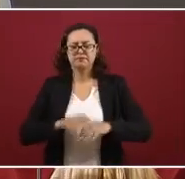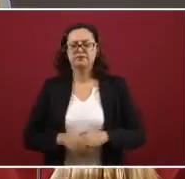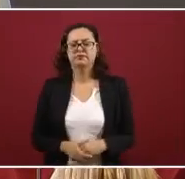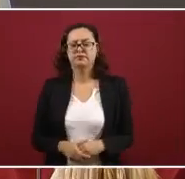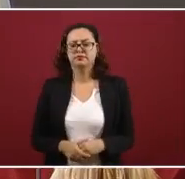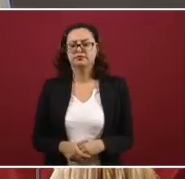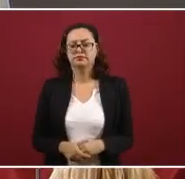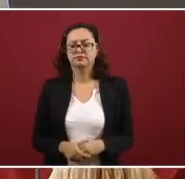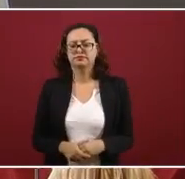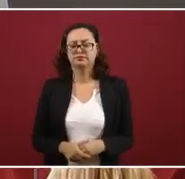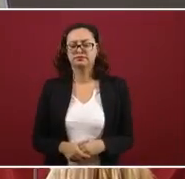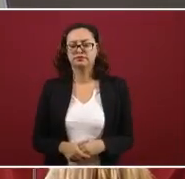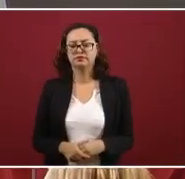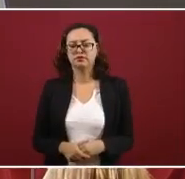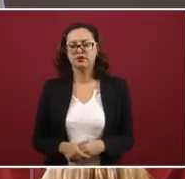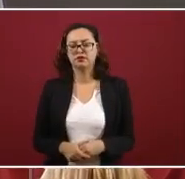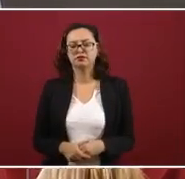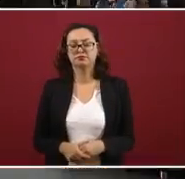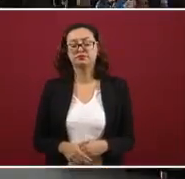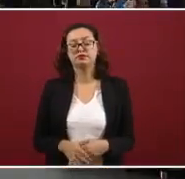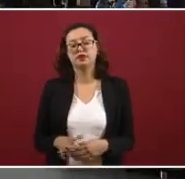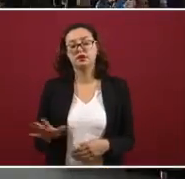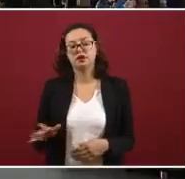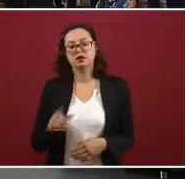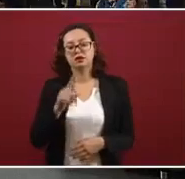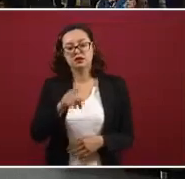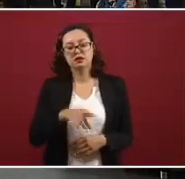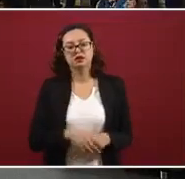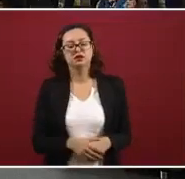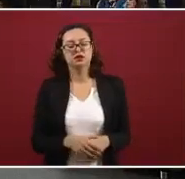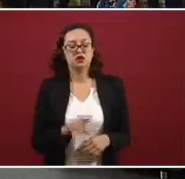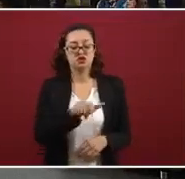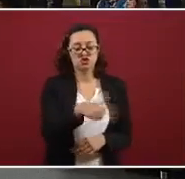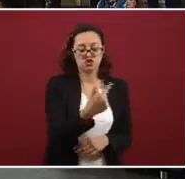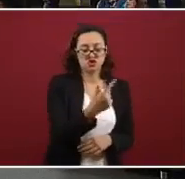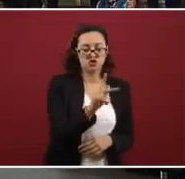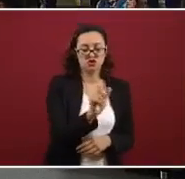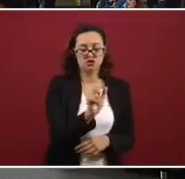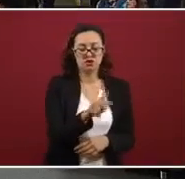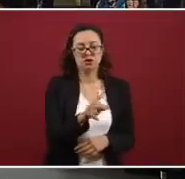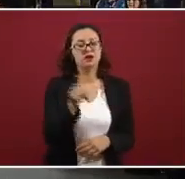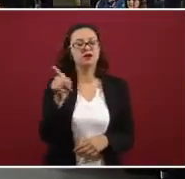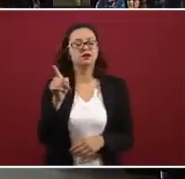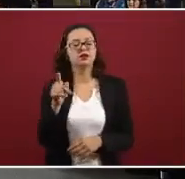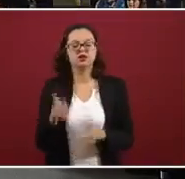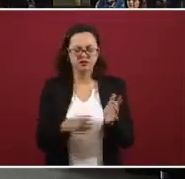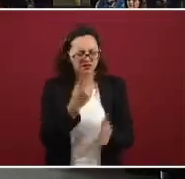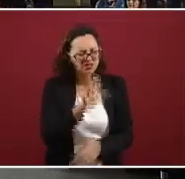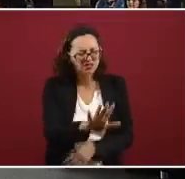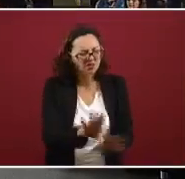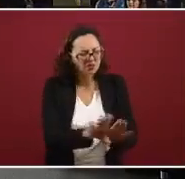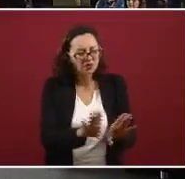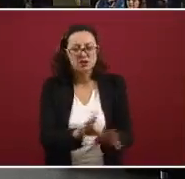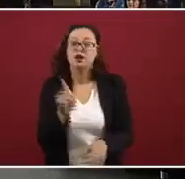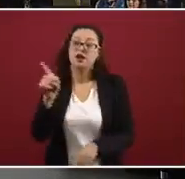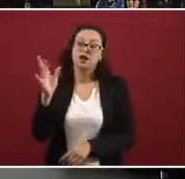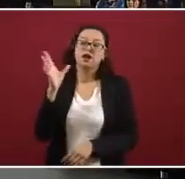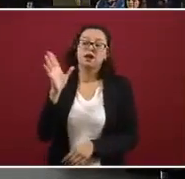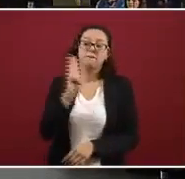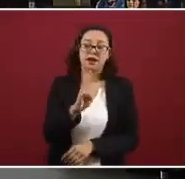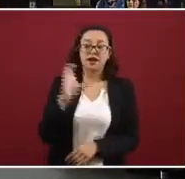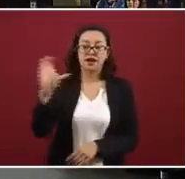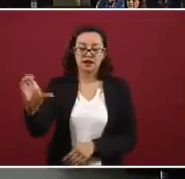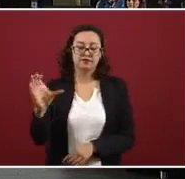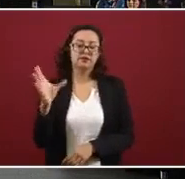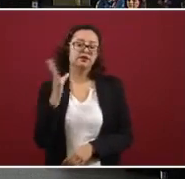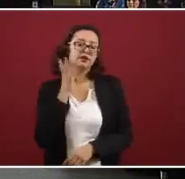Muy bien, pero ya. De Baja California, 12 del PAN, 5 del PRI. A ver, ¿cómo? Repite. Del Congreso de Baja California. Sí.